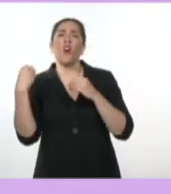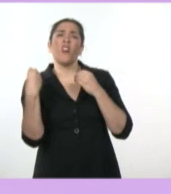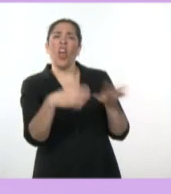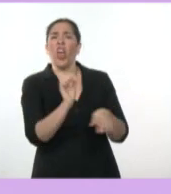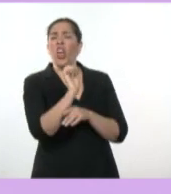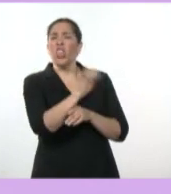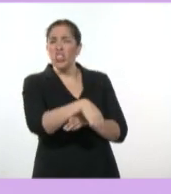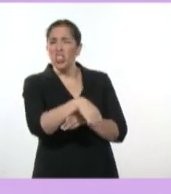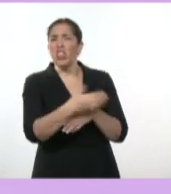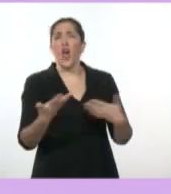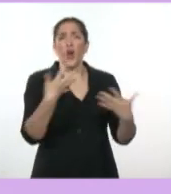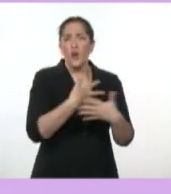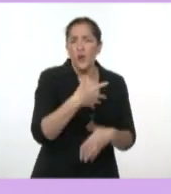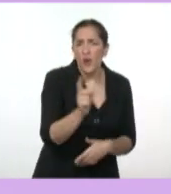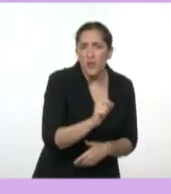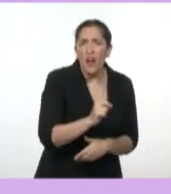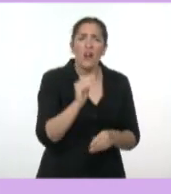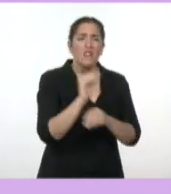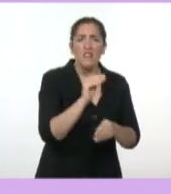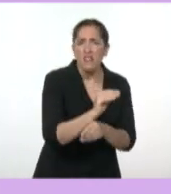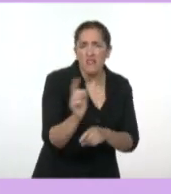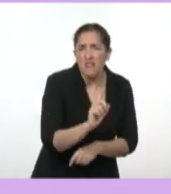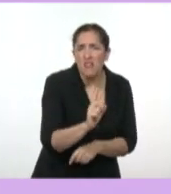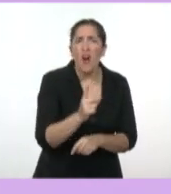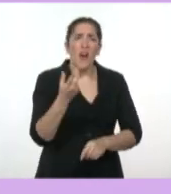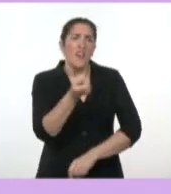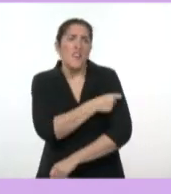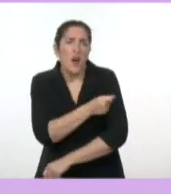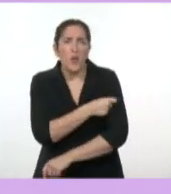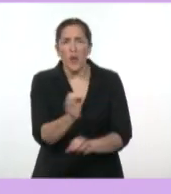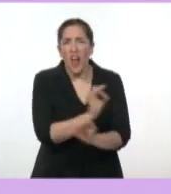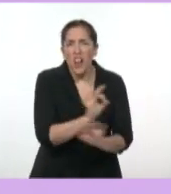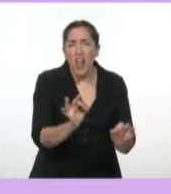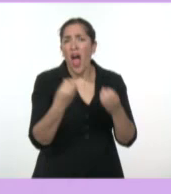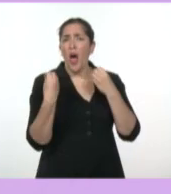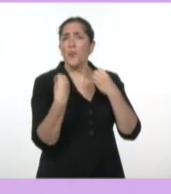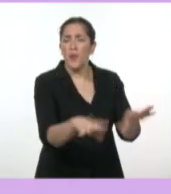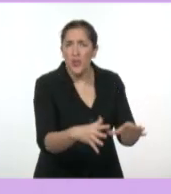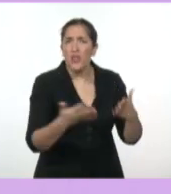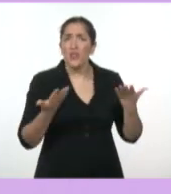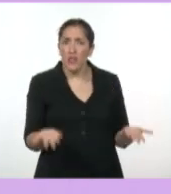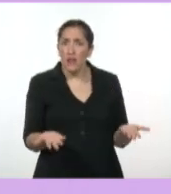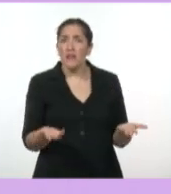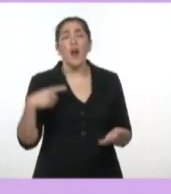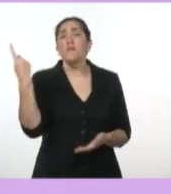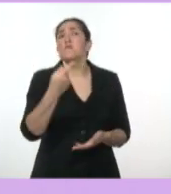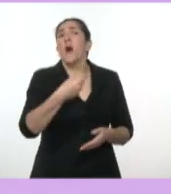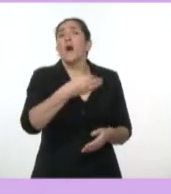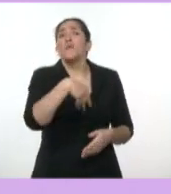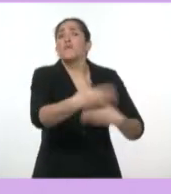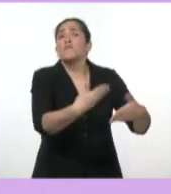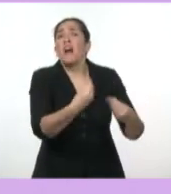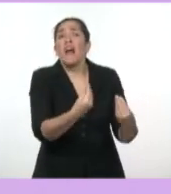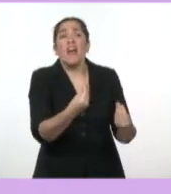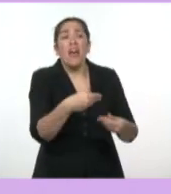Es decir, no los bañan, no les dan de comer, no los vacunan y hasta son abandonados, sin importarles la suerte que pueda correr el